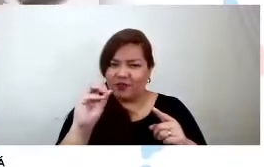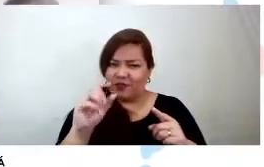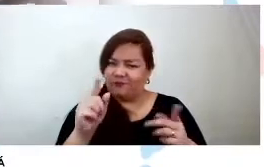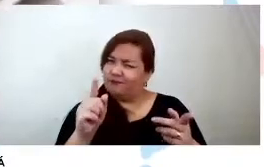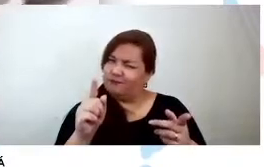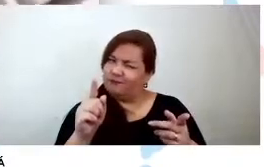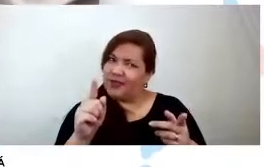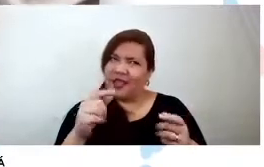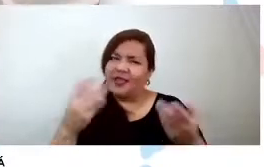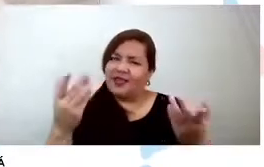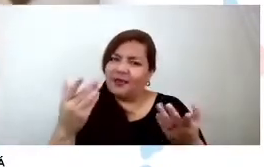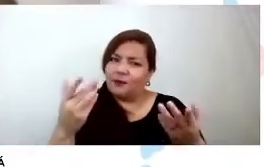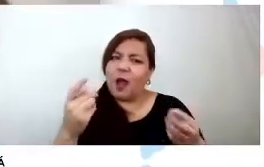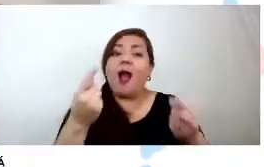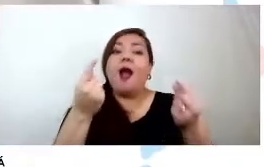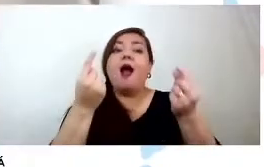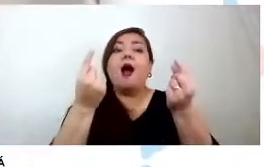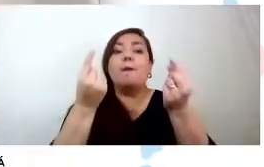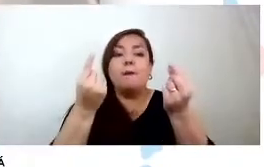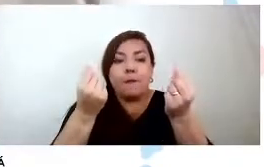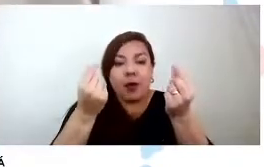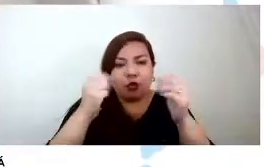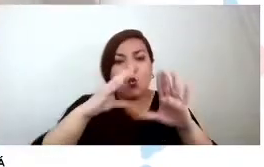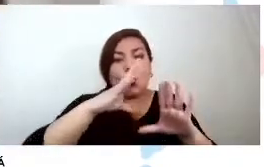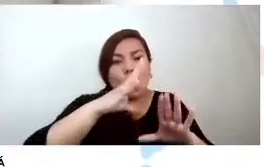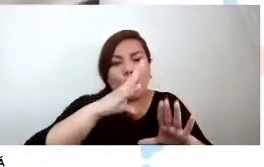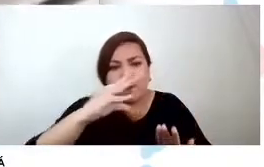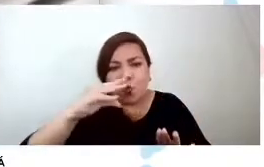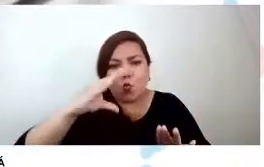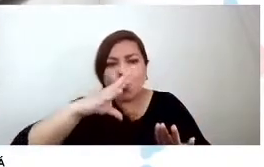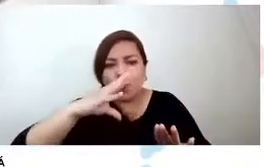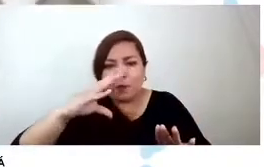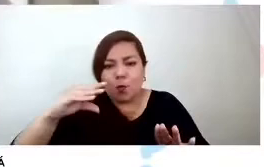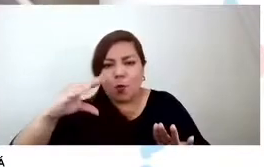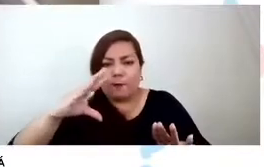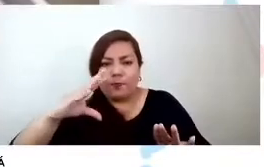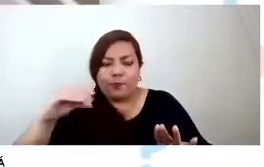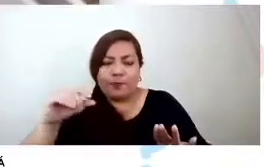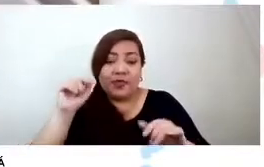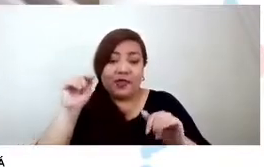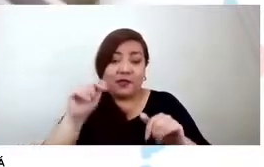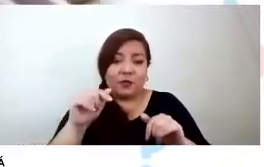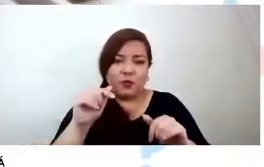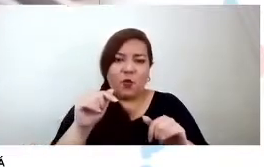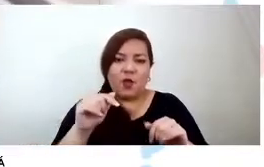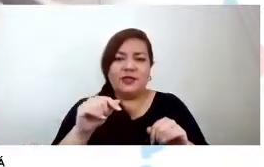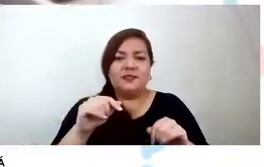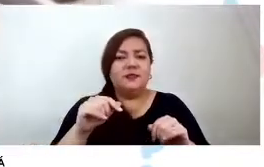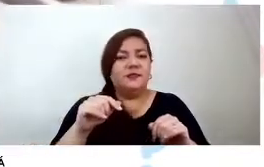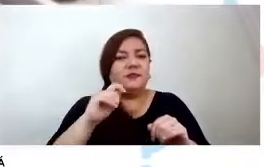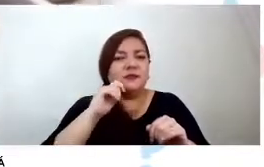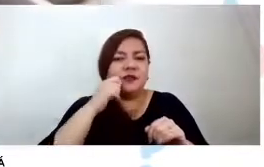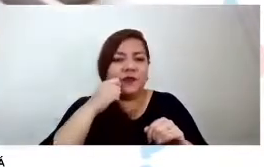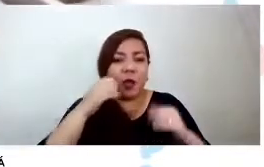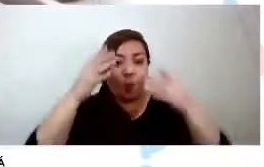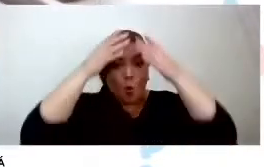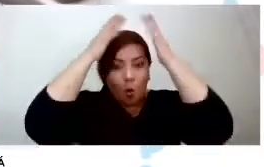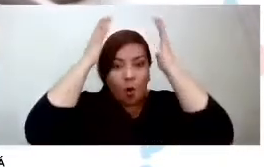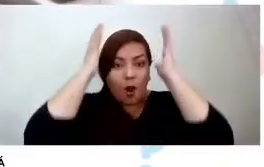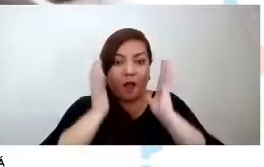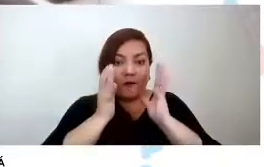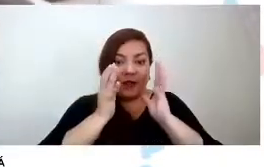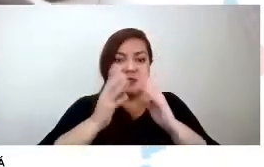¿ya? Cefalópodos significa cabeza como cabeza-pie. Y en